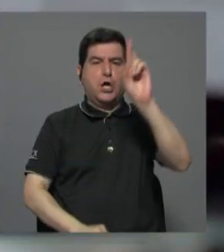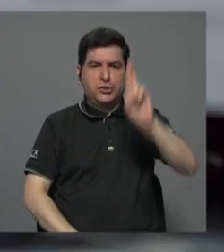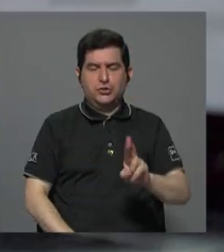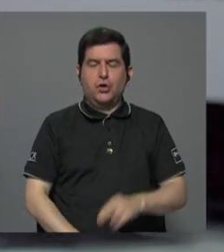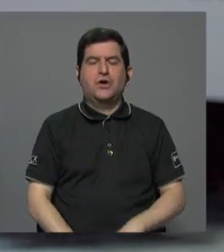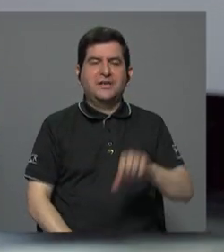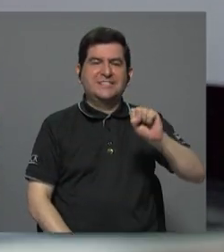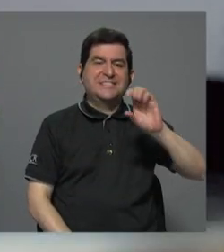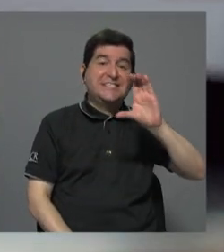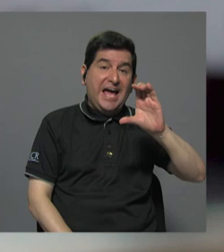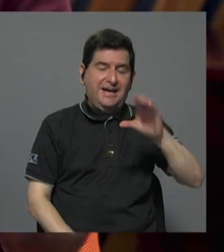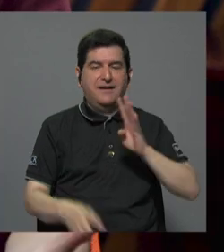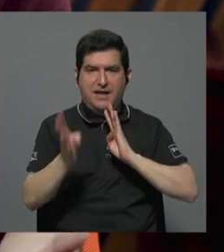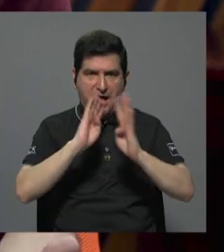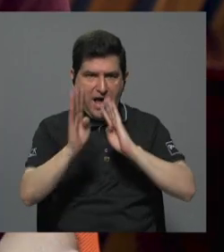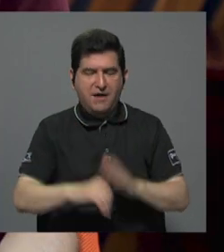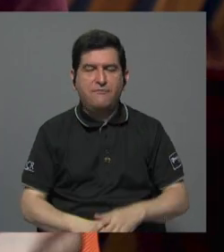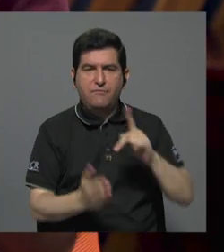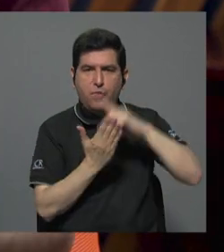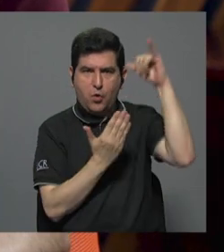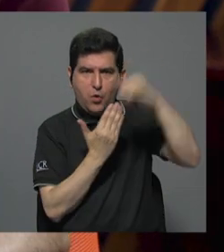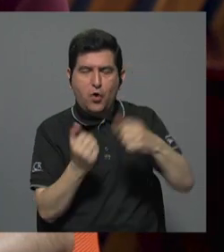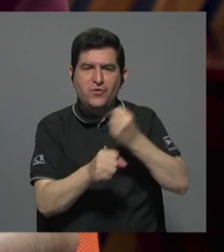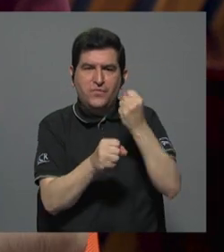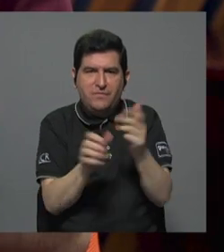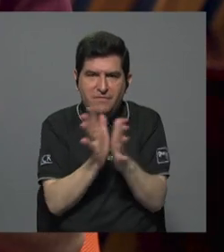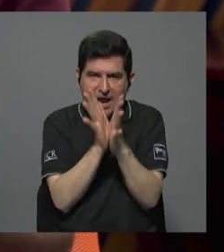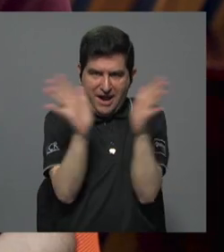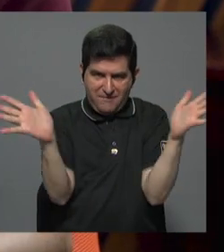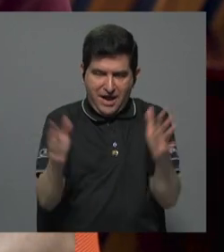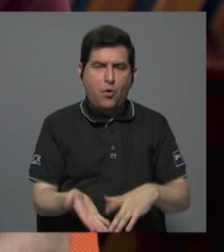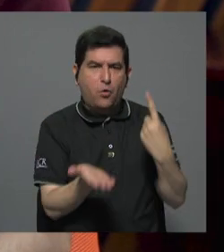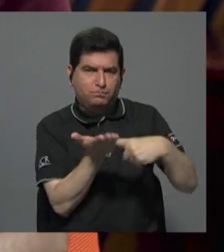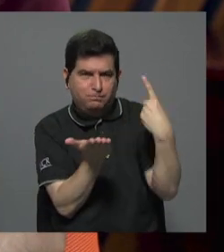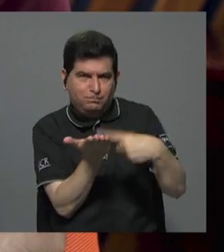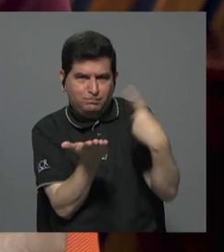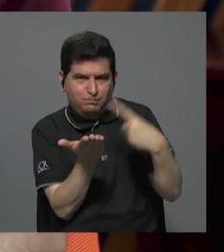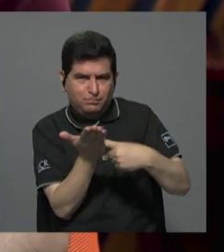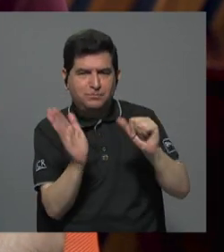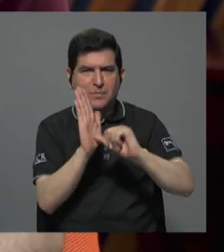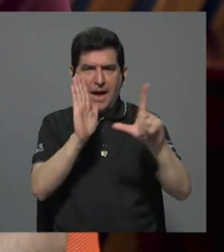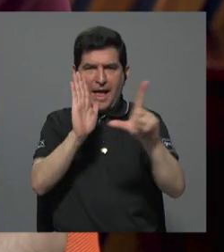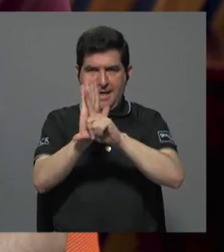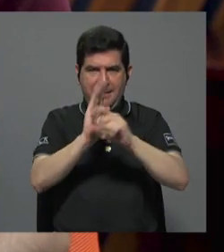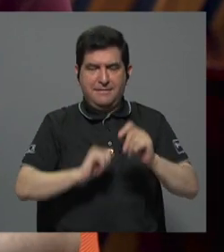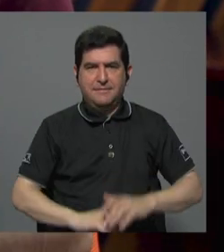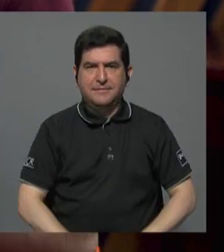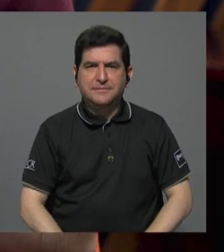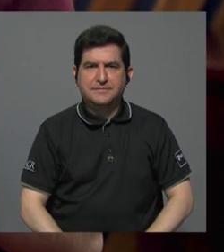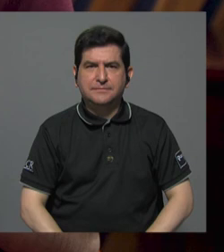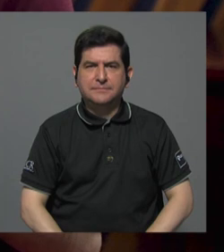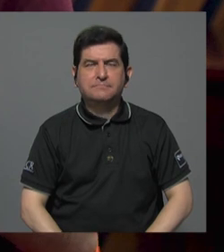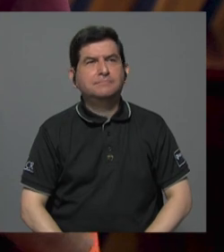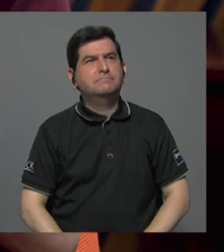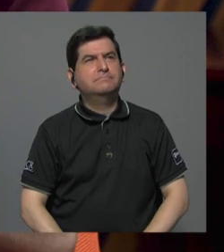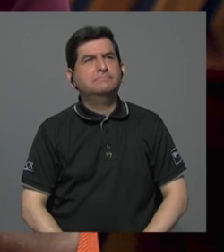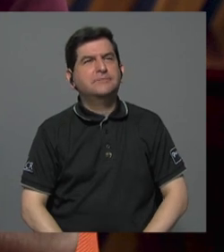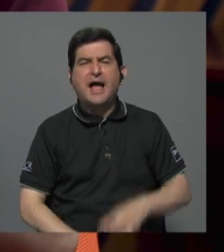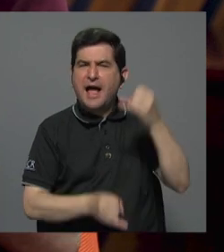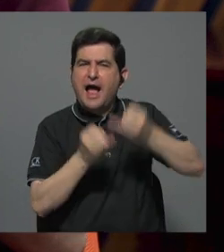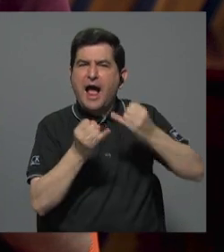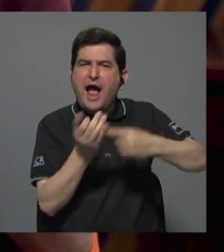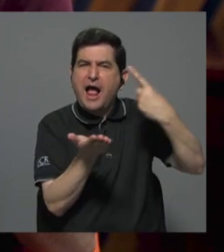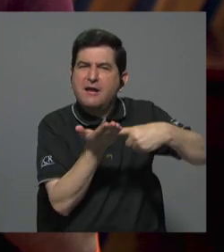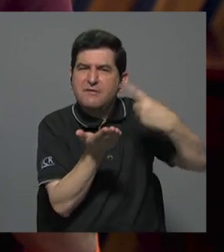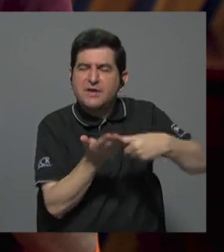se habló sobre el proyecto de empleo público que se discute en la asamblea legislativa cerca del final del debate